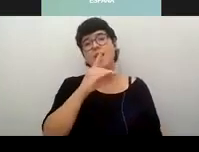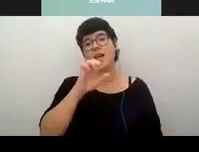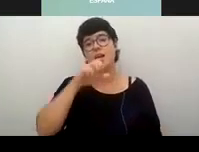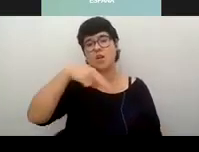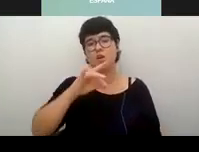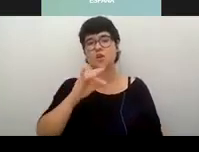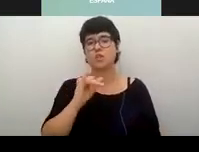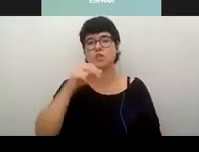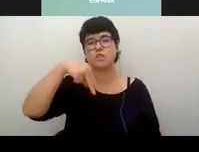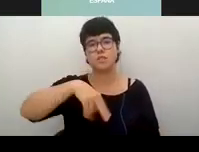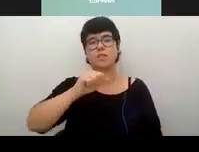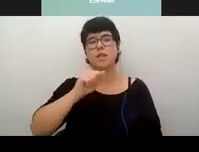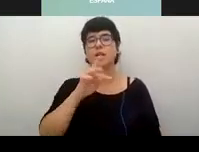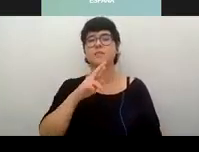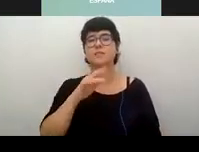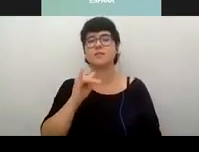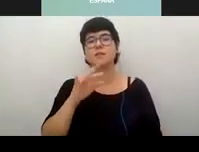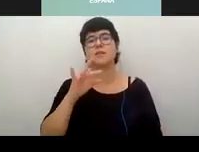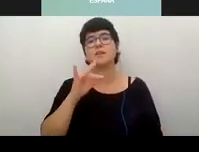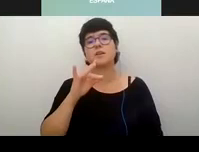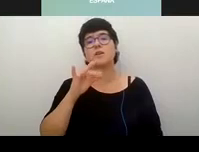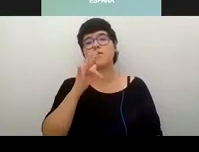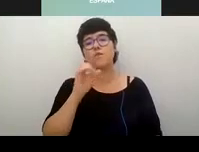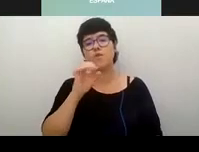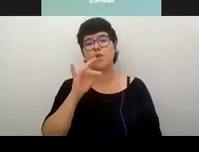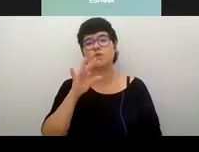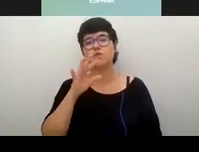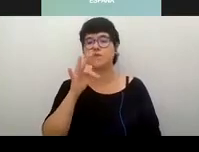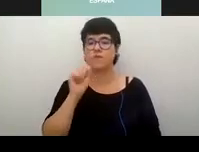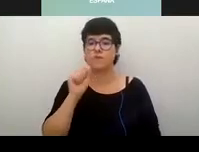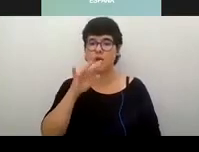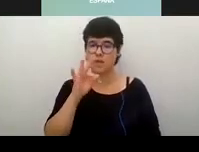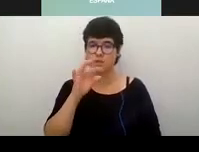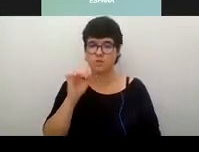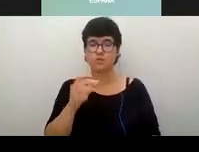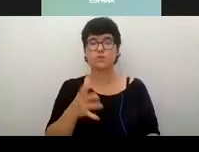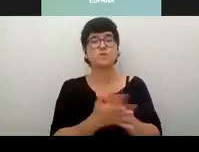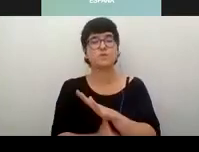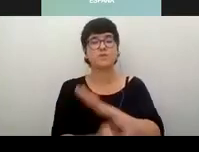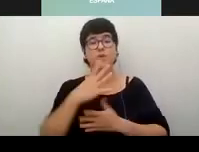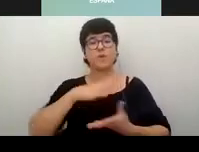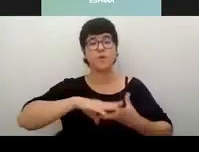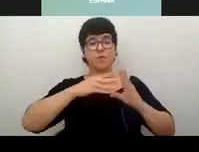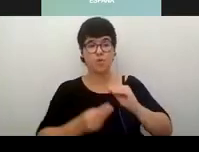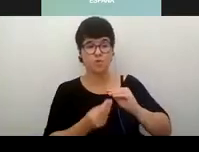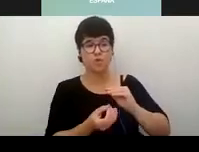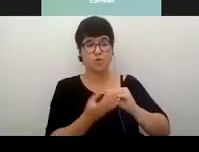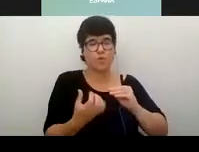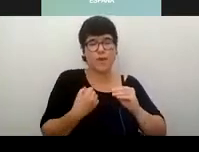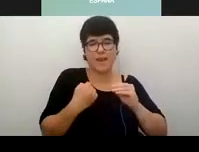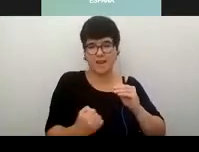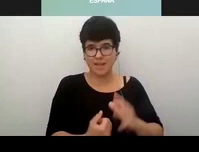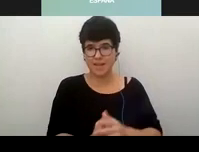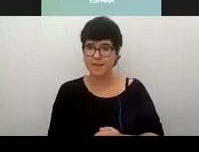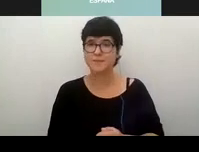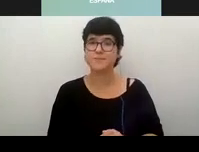es un cofactor esencial en la producción de energía por parte del músculo. Veréis también muchos de